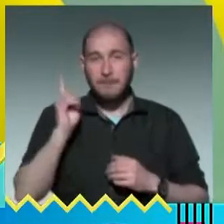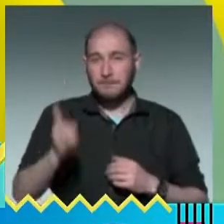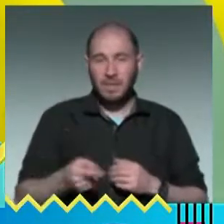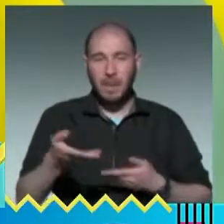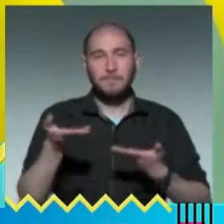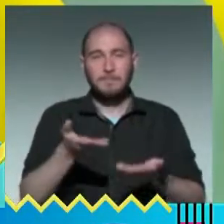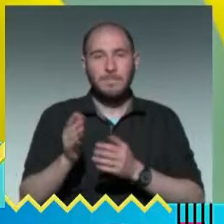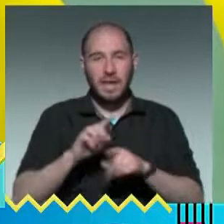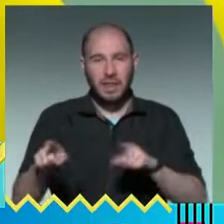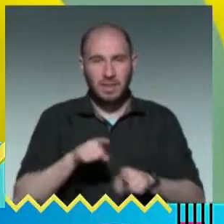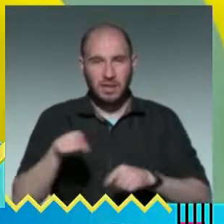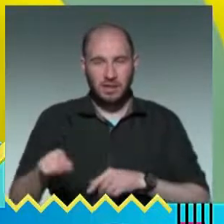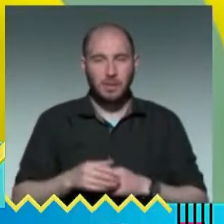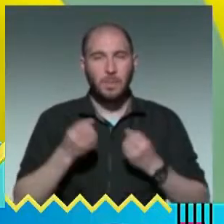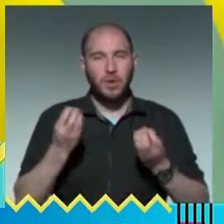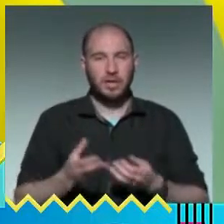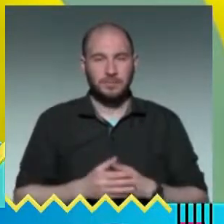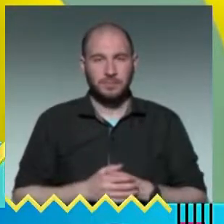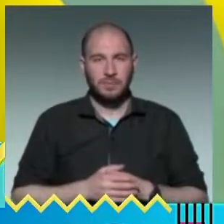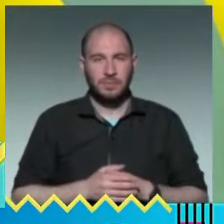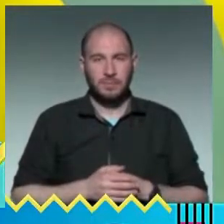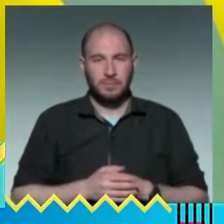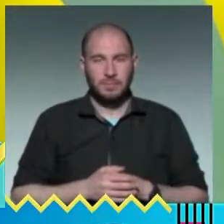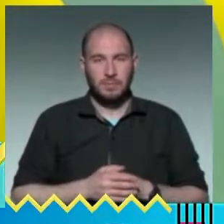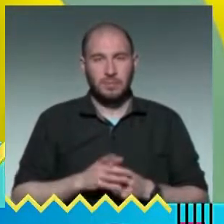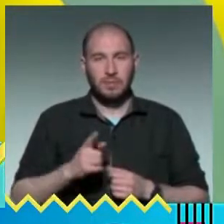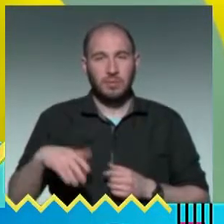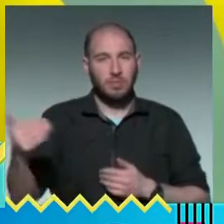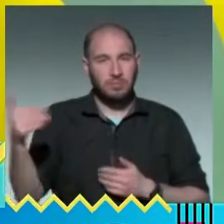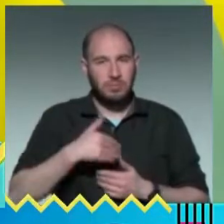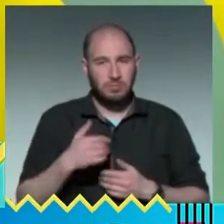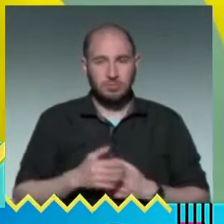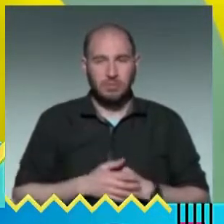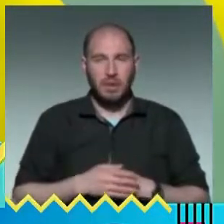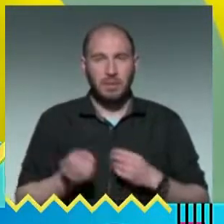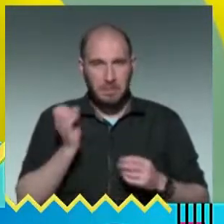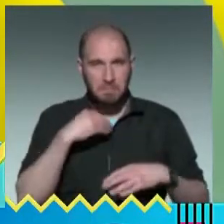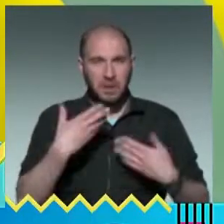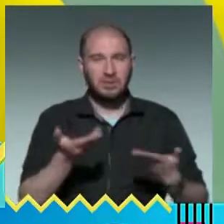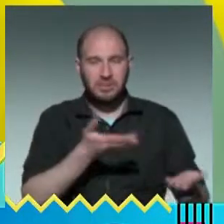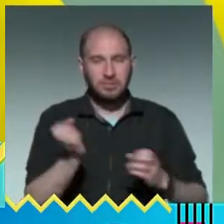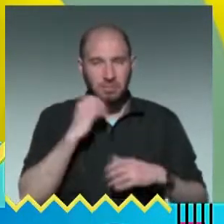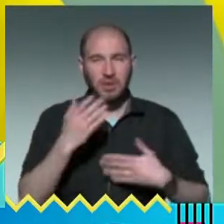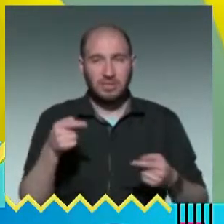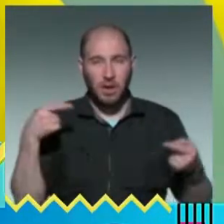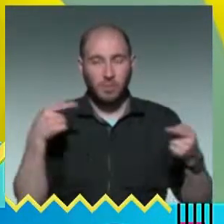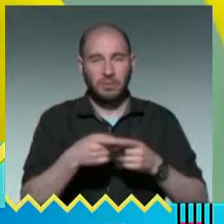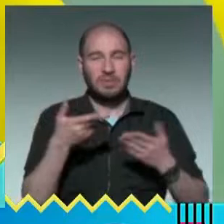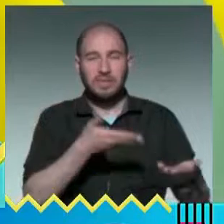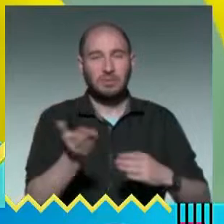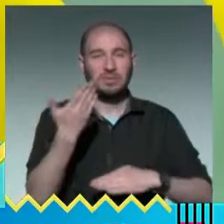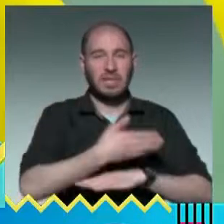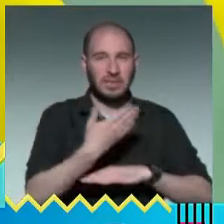a las plataformas. ¿Por qué? Porque consideramos que vinieron para mejorar el servicio. Esa fue la idea. El servicio de taxi